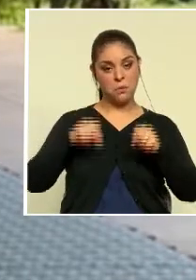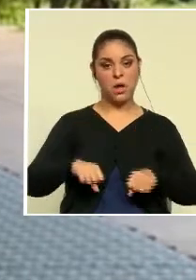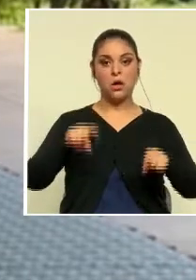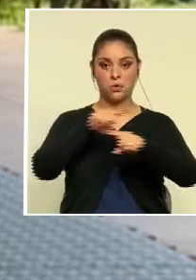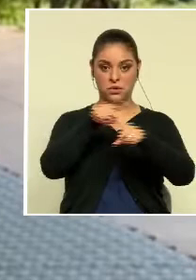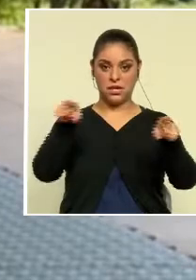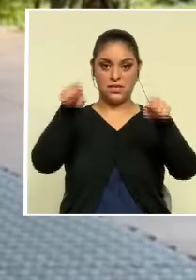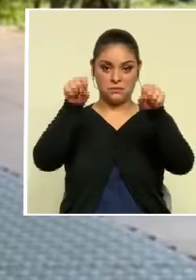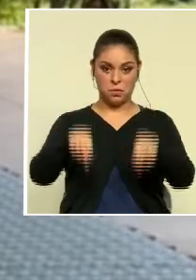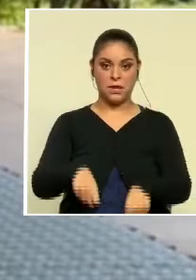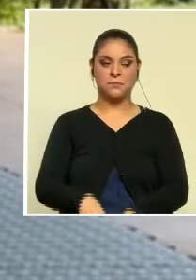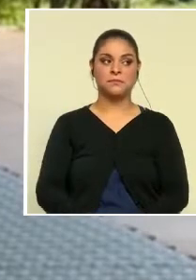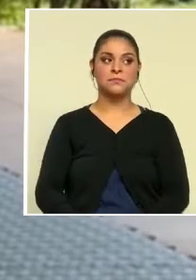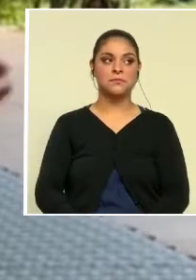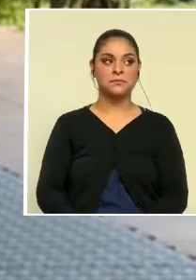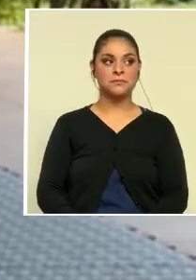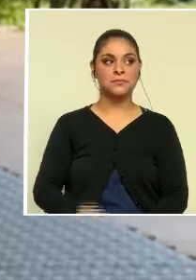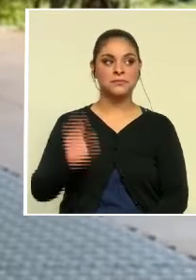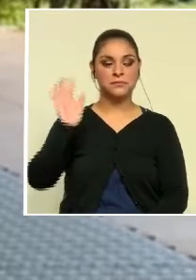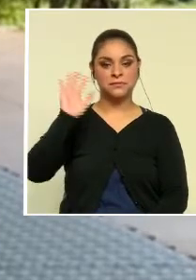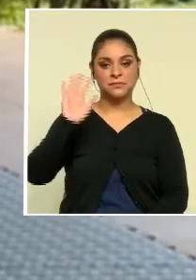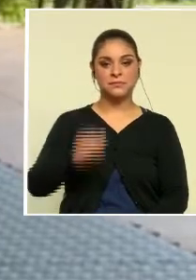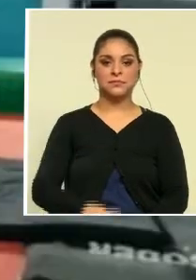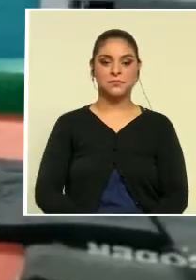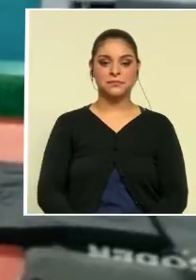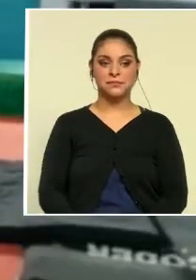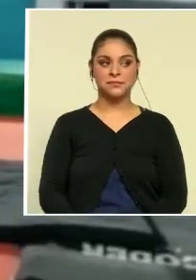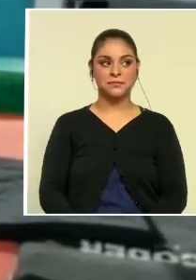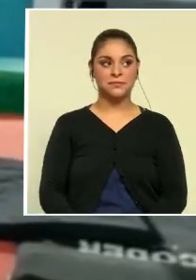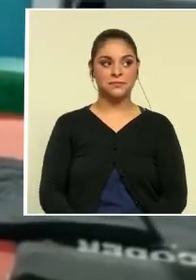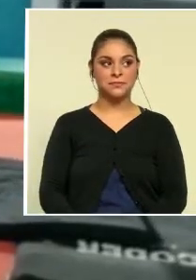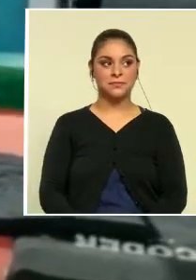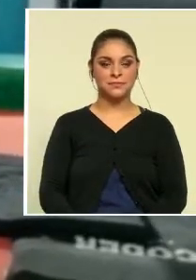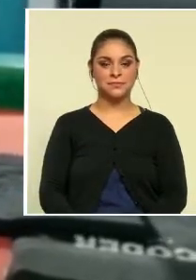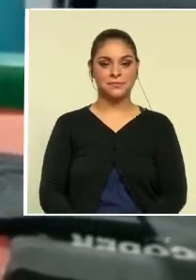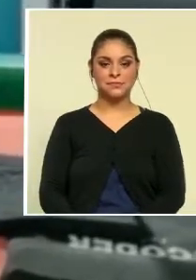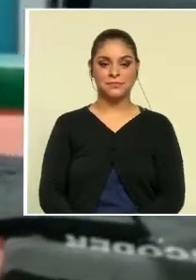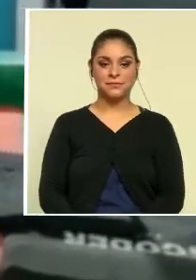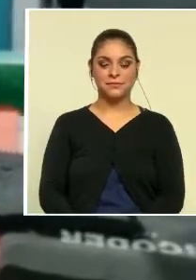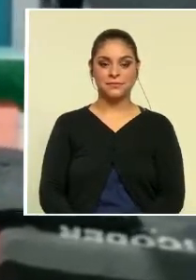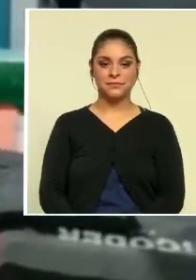después chao e